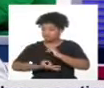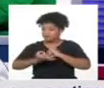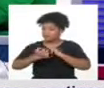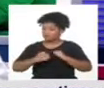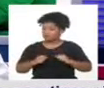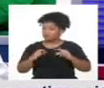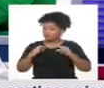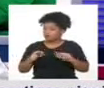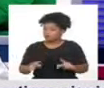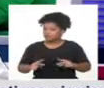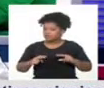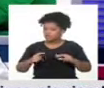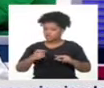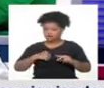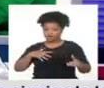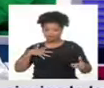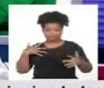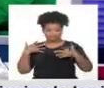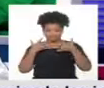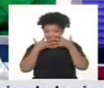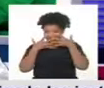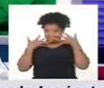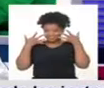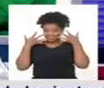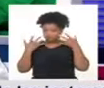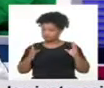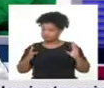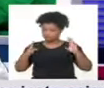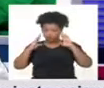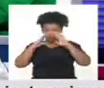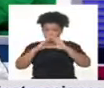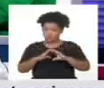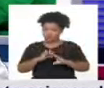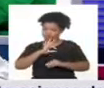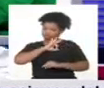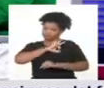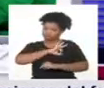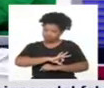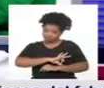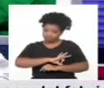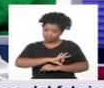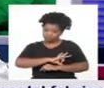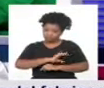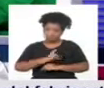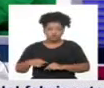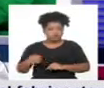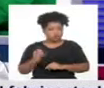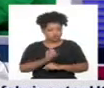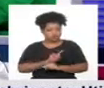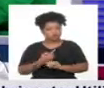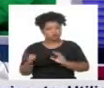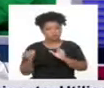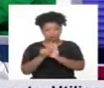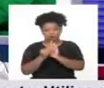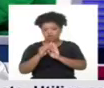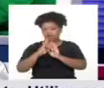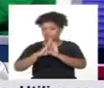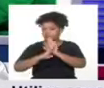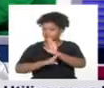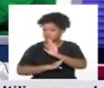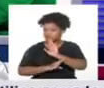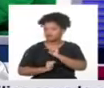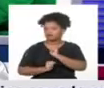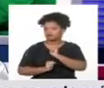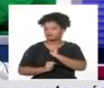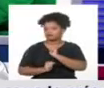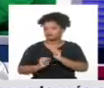por lo cual se adoptan diferentes actividades, protocolos de tratamiento, con el